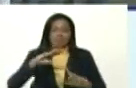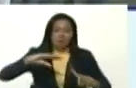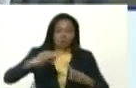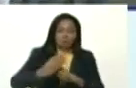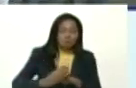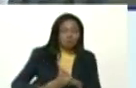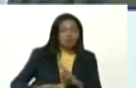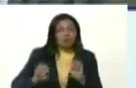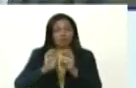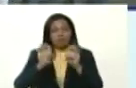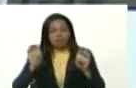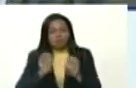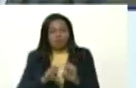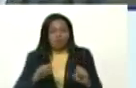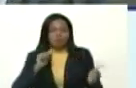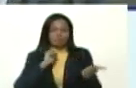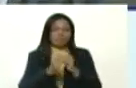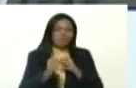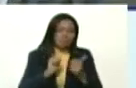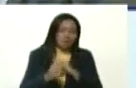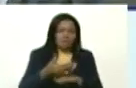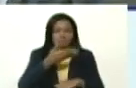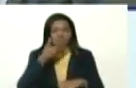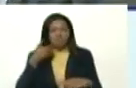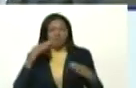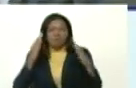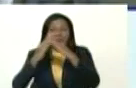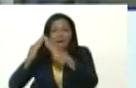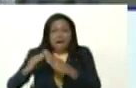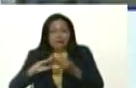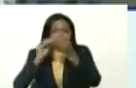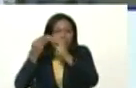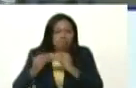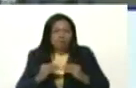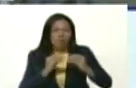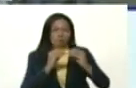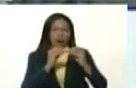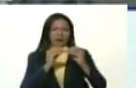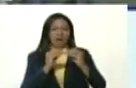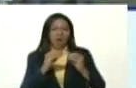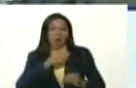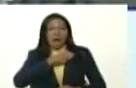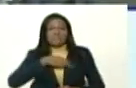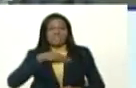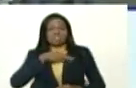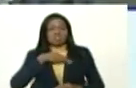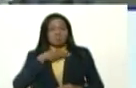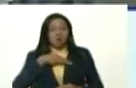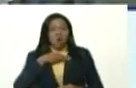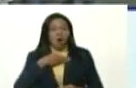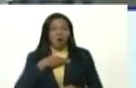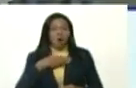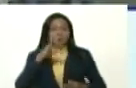el deporte, mejorar la vivienda con Barrio Nuevo, Barrio Tricolor.